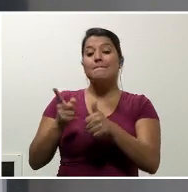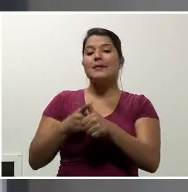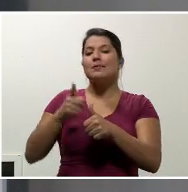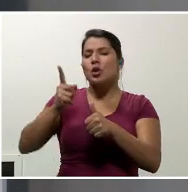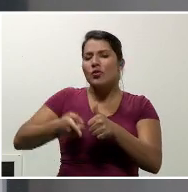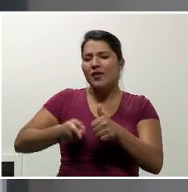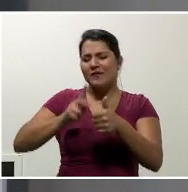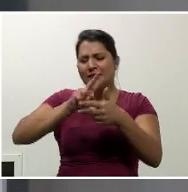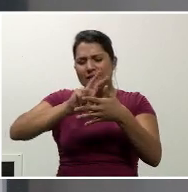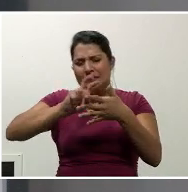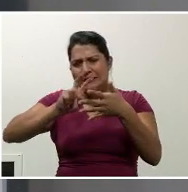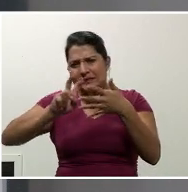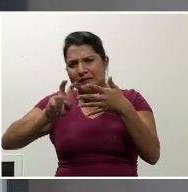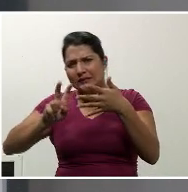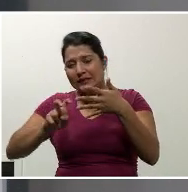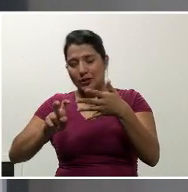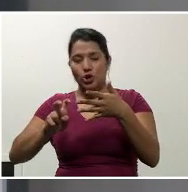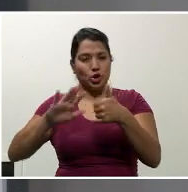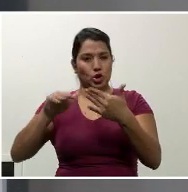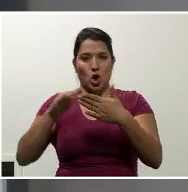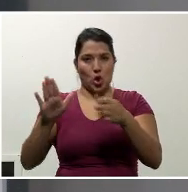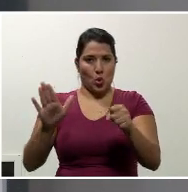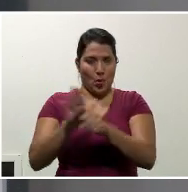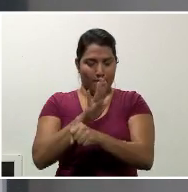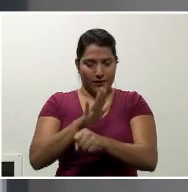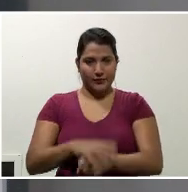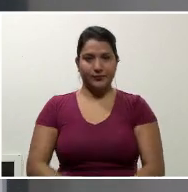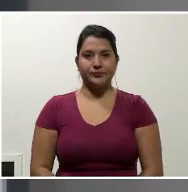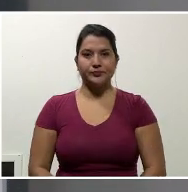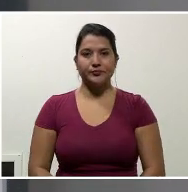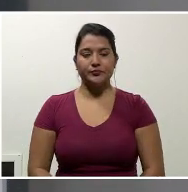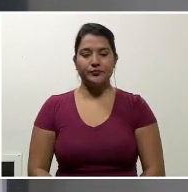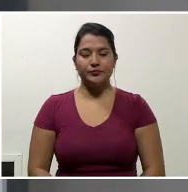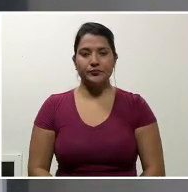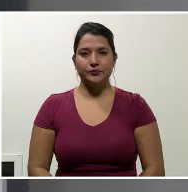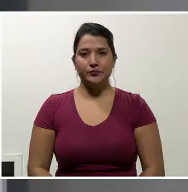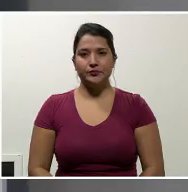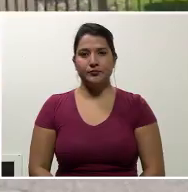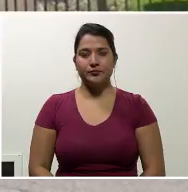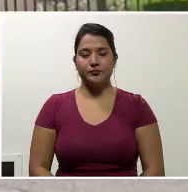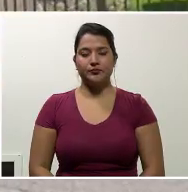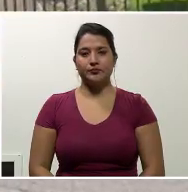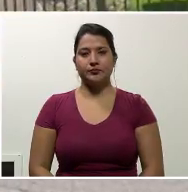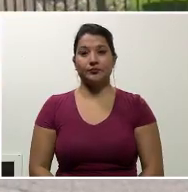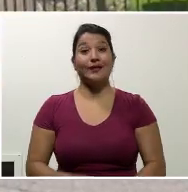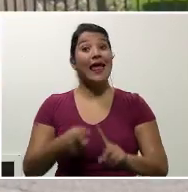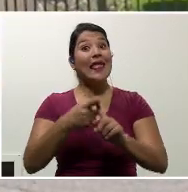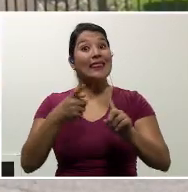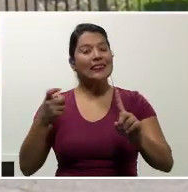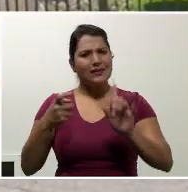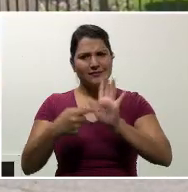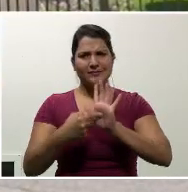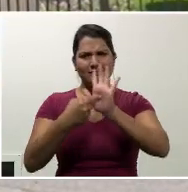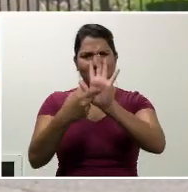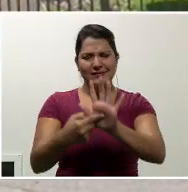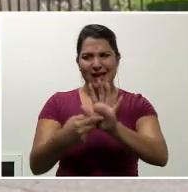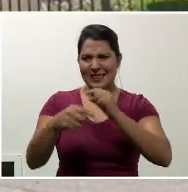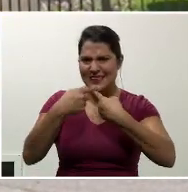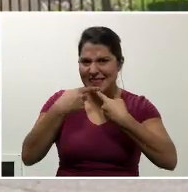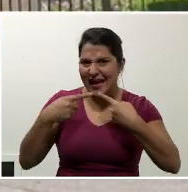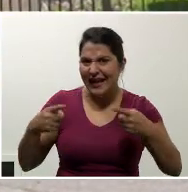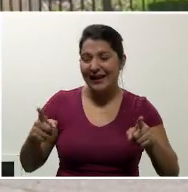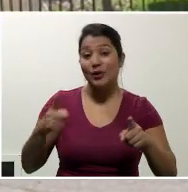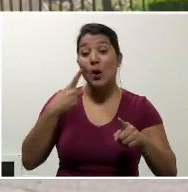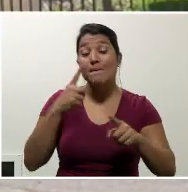estudio completo de lo expuesto en esos señalamientos. Desde que se dio a conocer sobre el decreto que creó